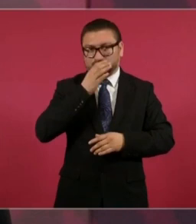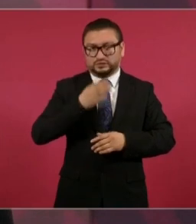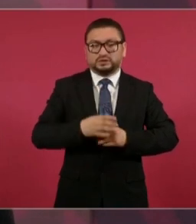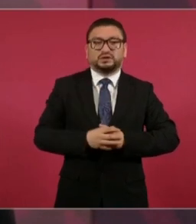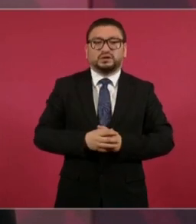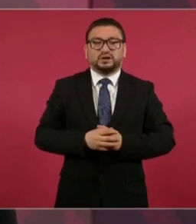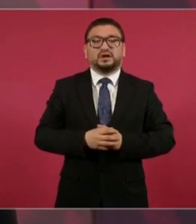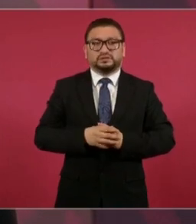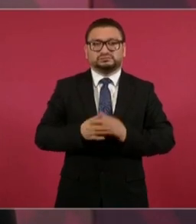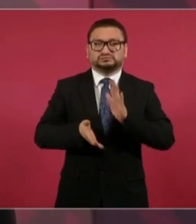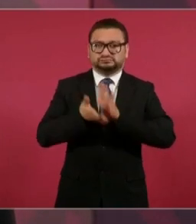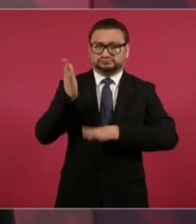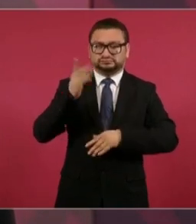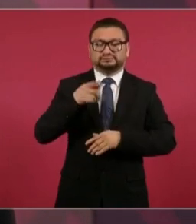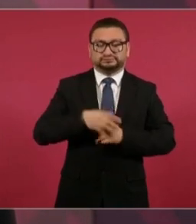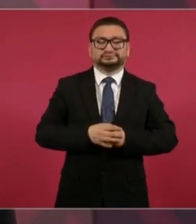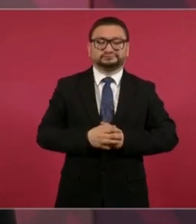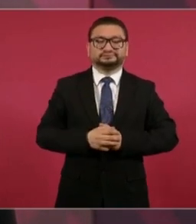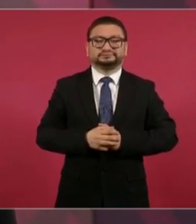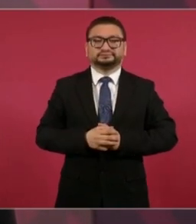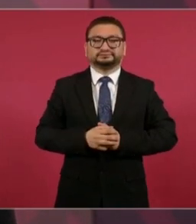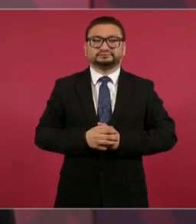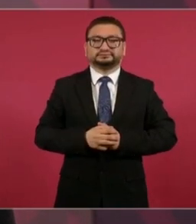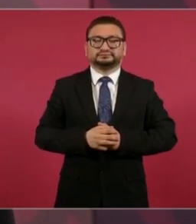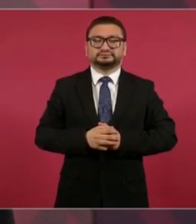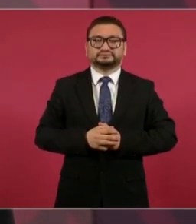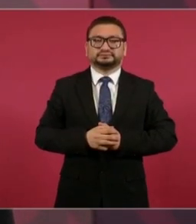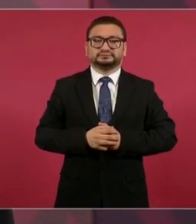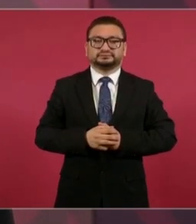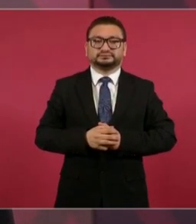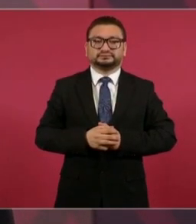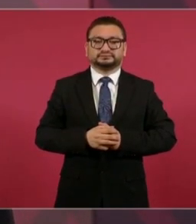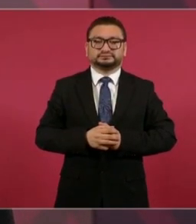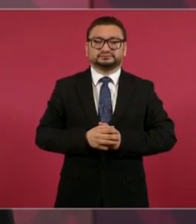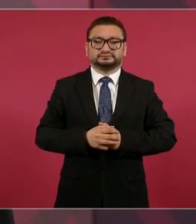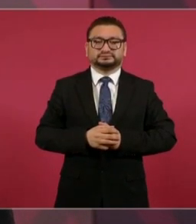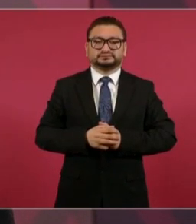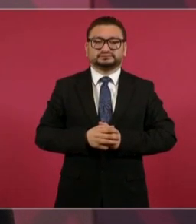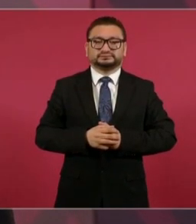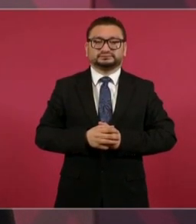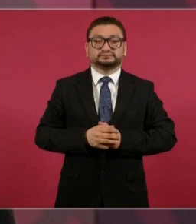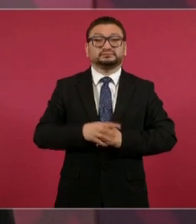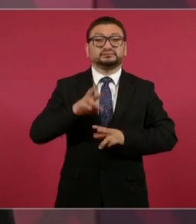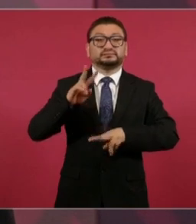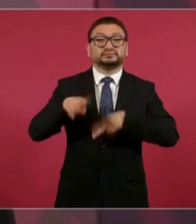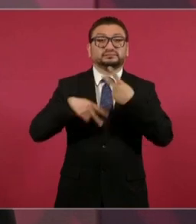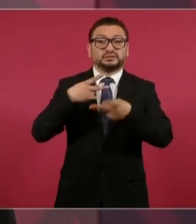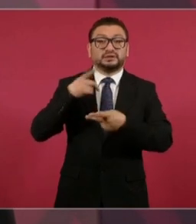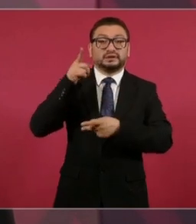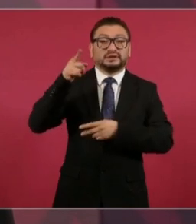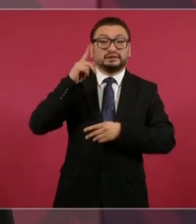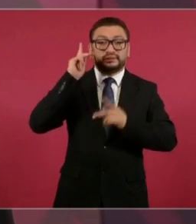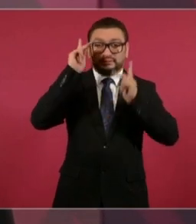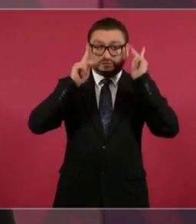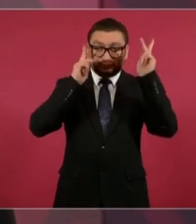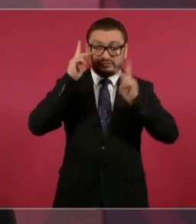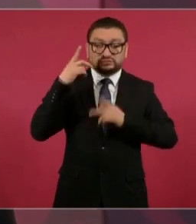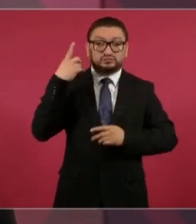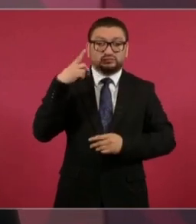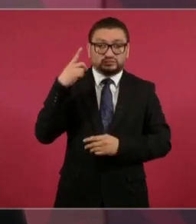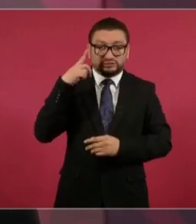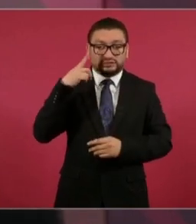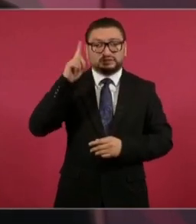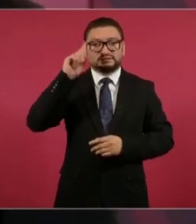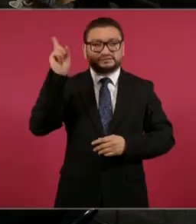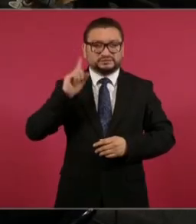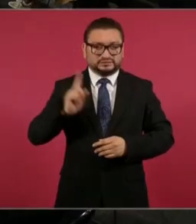este fin de semana vamos a visitar también Durango